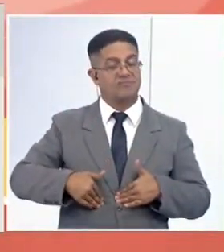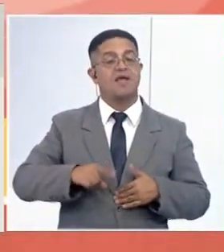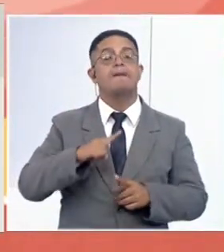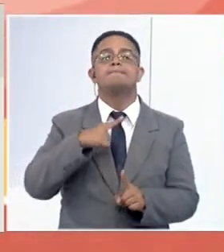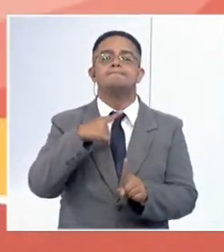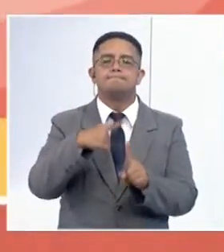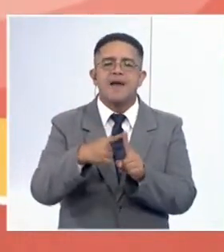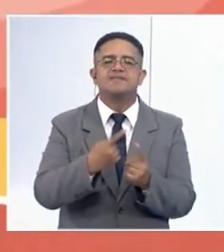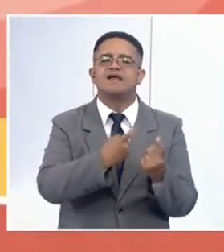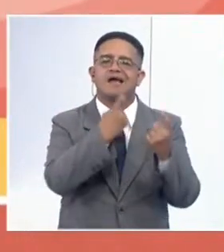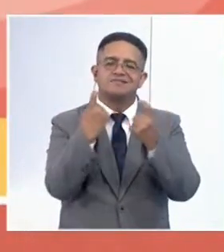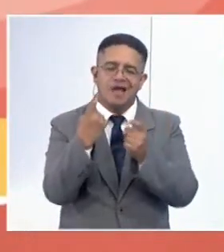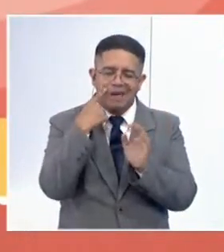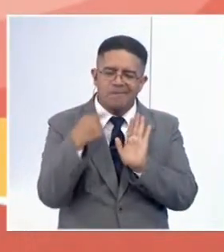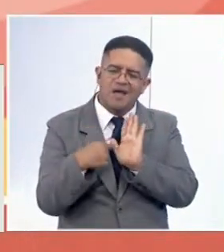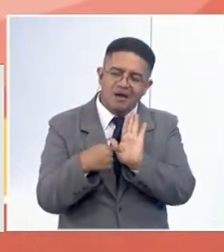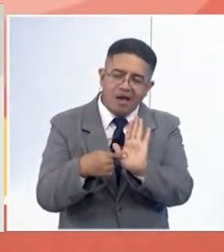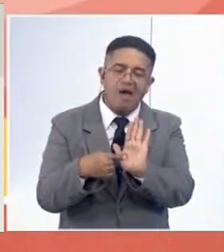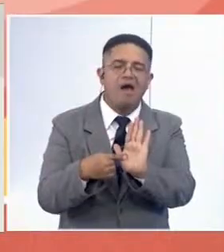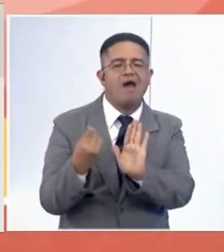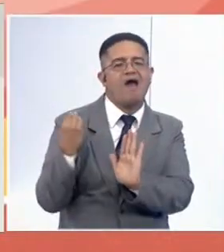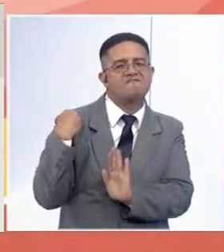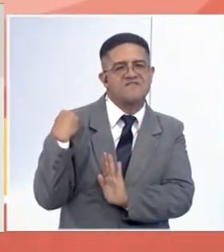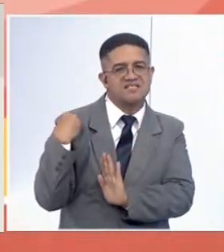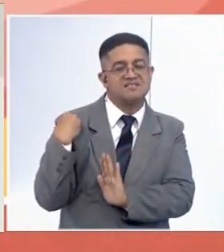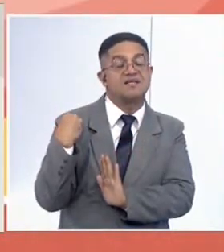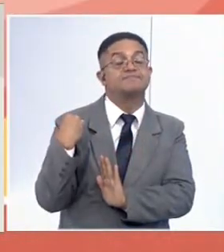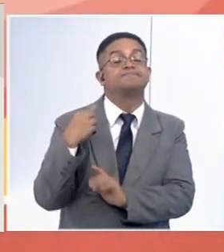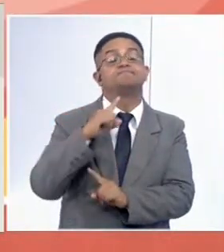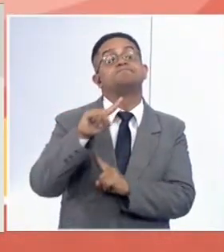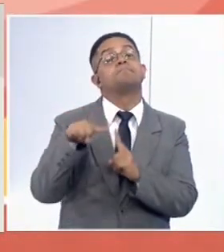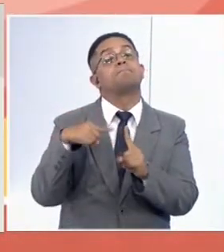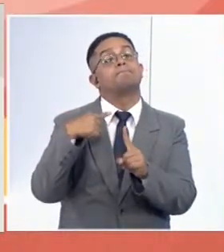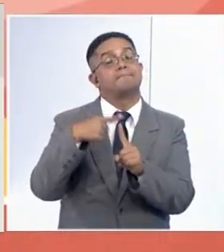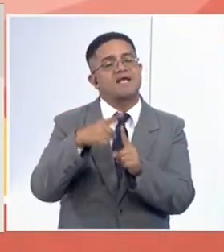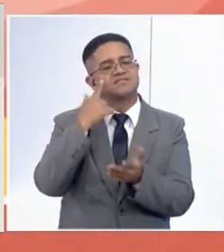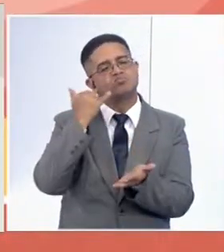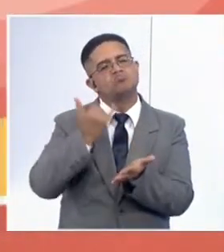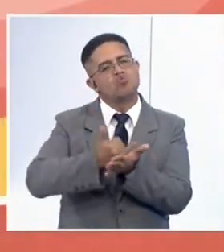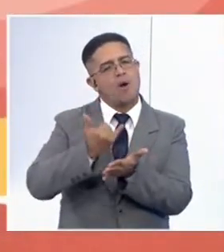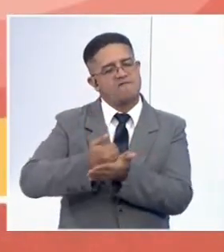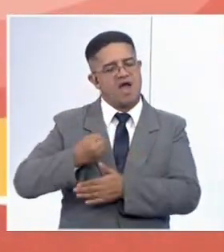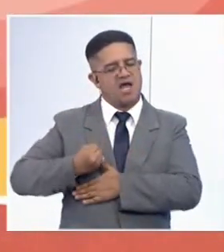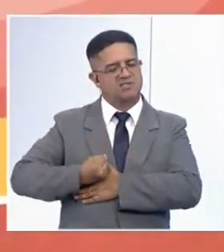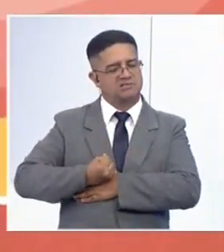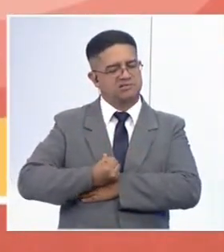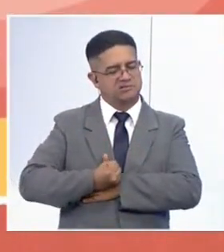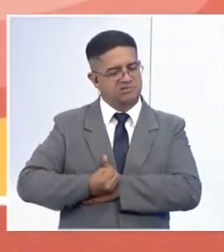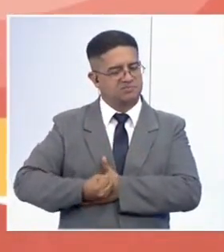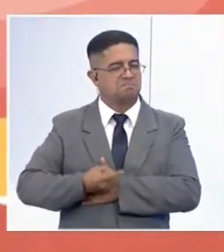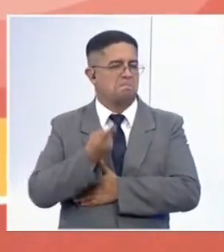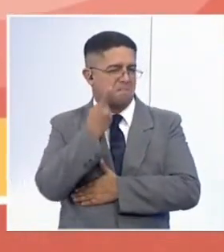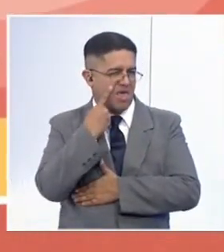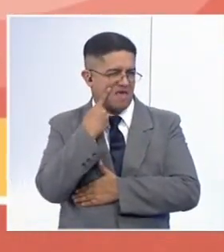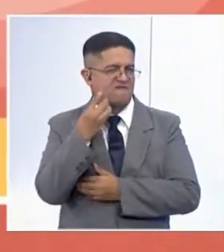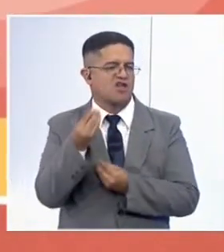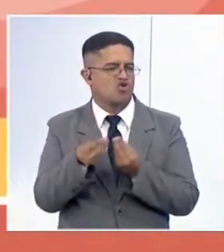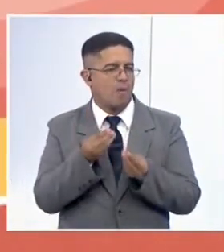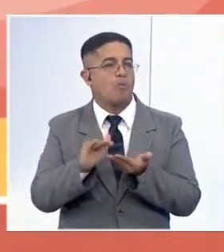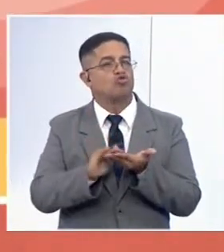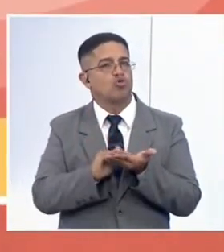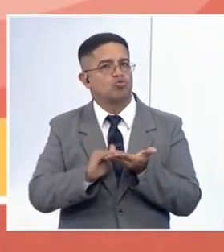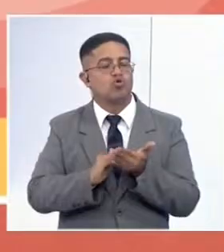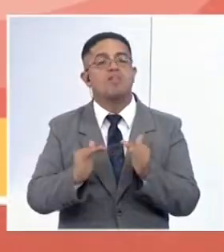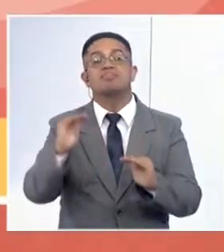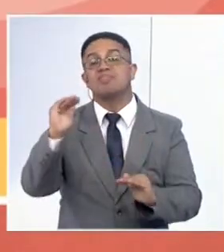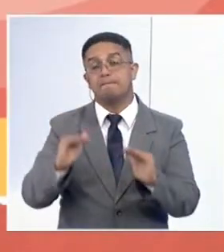que mostrarán alteraciones sugestivas. Como complemento, una prueba de imagen para optar por el mejor tratamiento, dependiendo